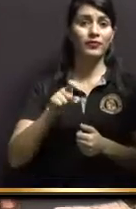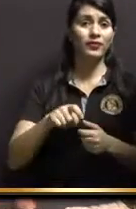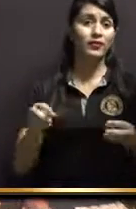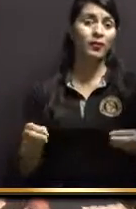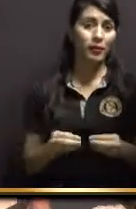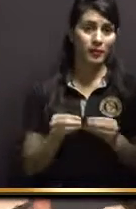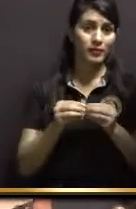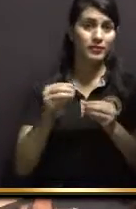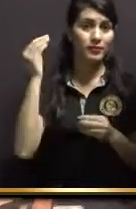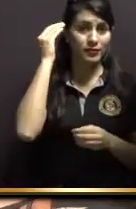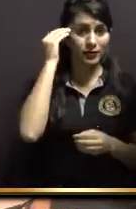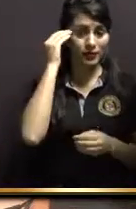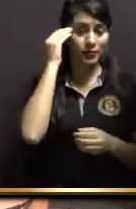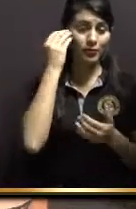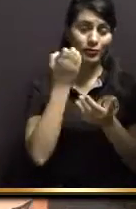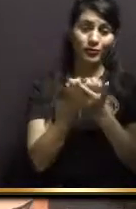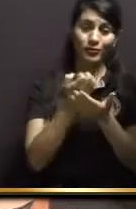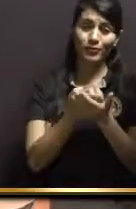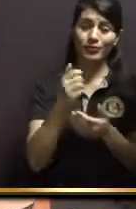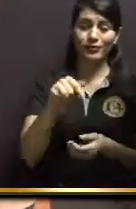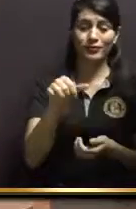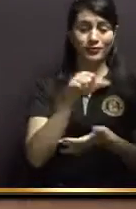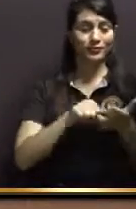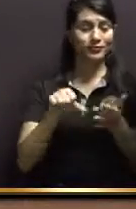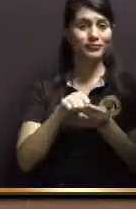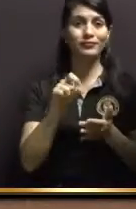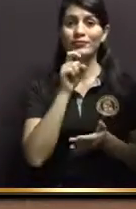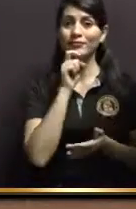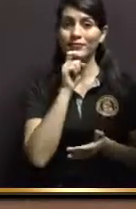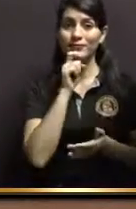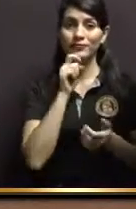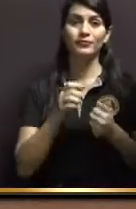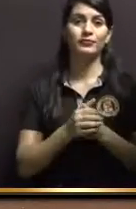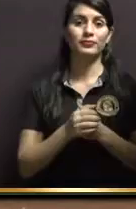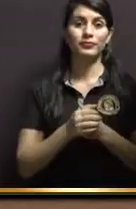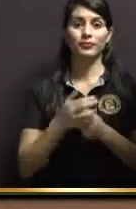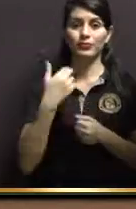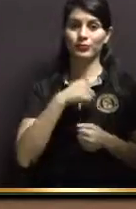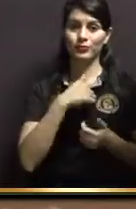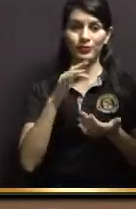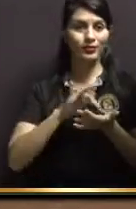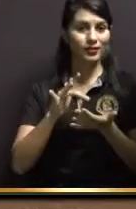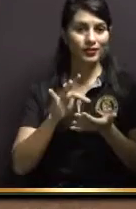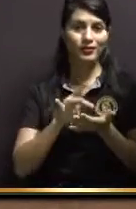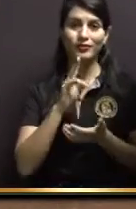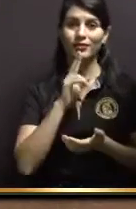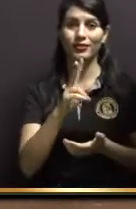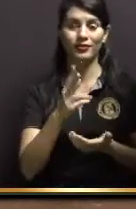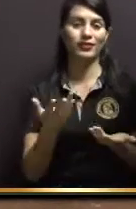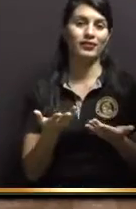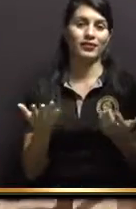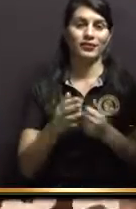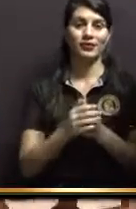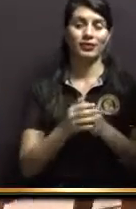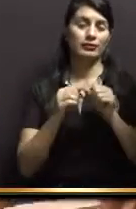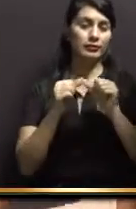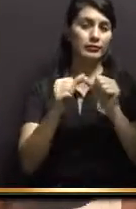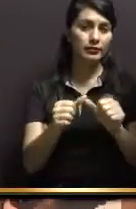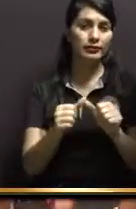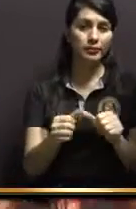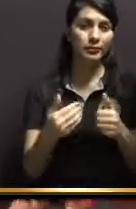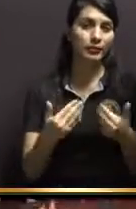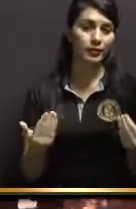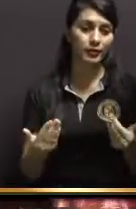cosas que en realidad sabemos la situación económica de la municipalidad. Pero agradecidos con él. Eso se lo he recalcado yo a ellos